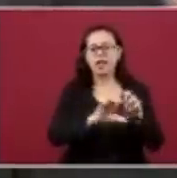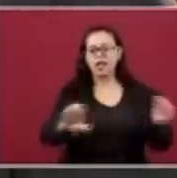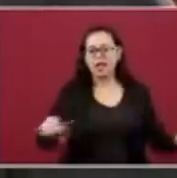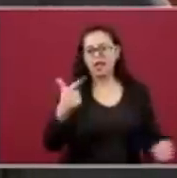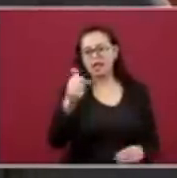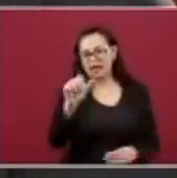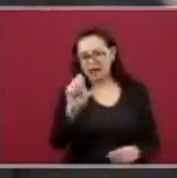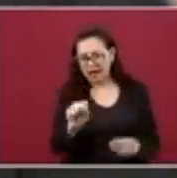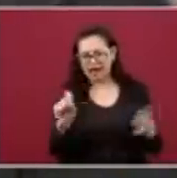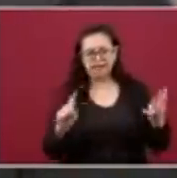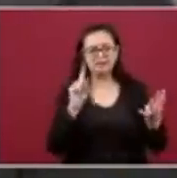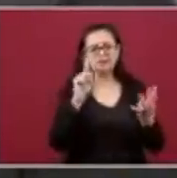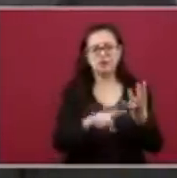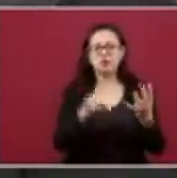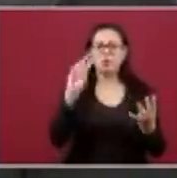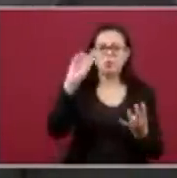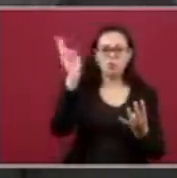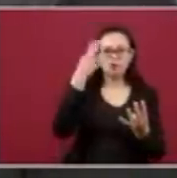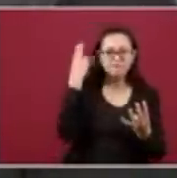universidades,